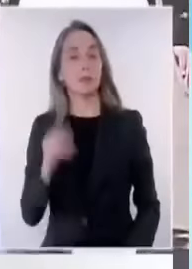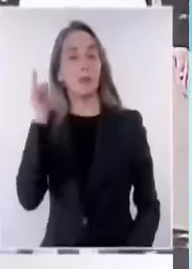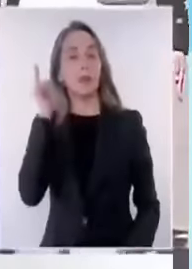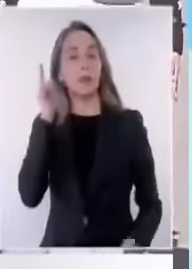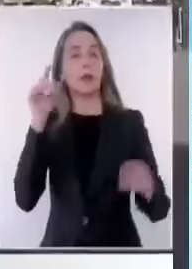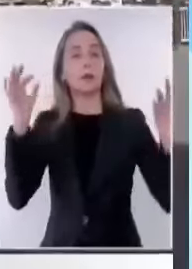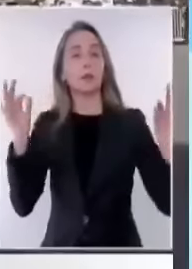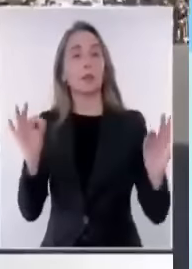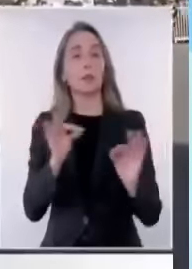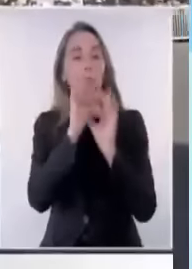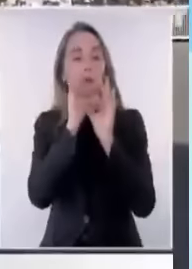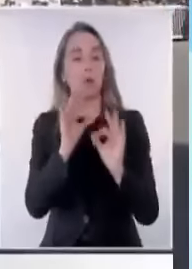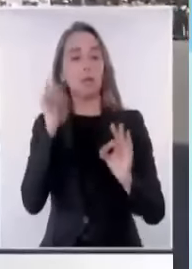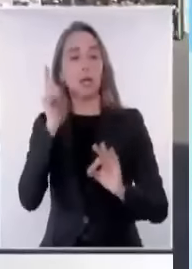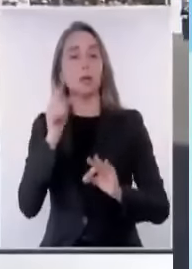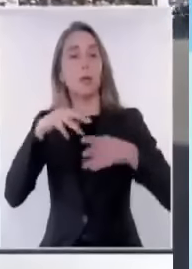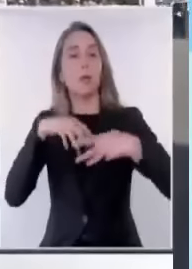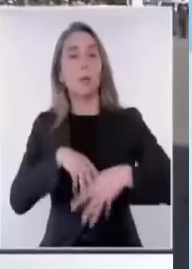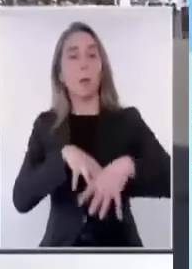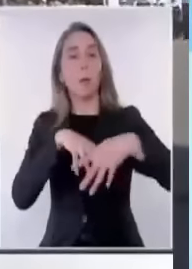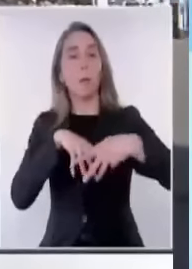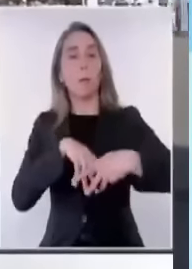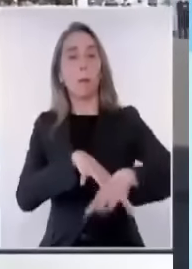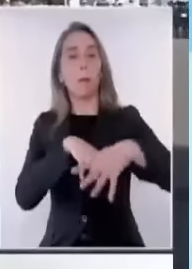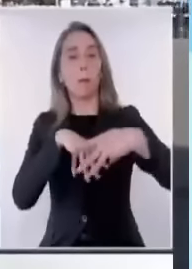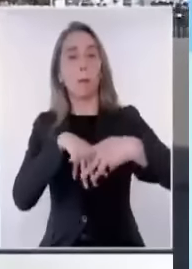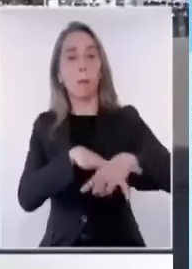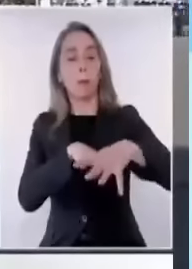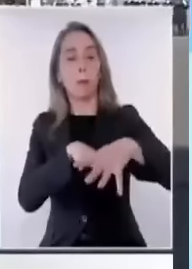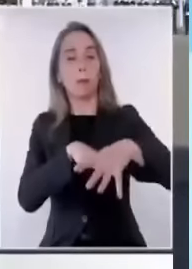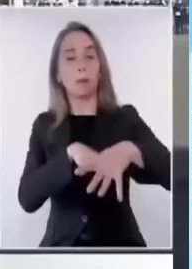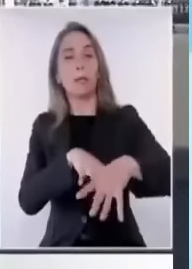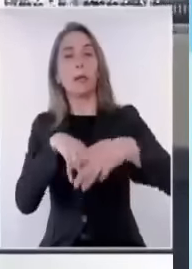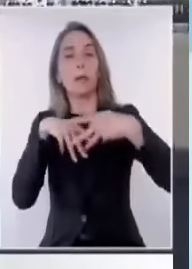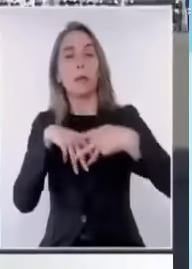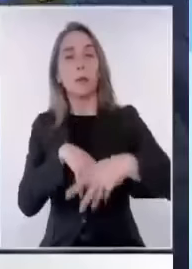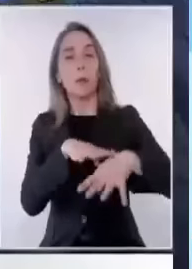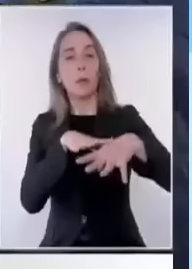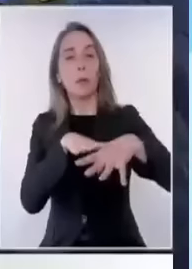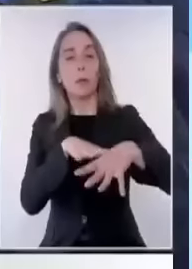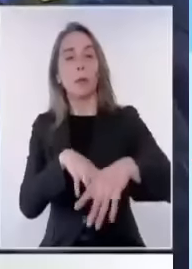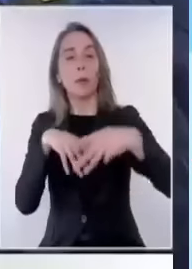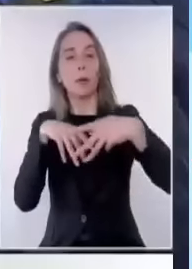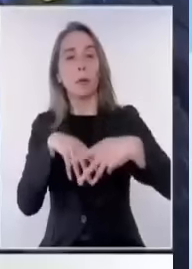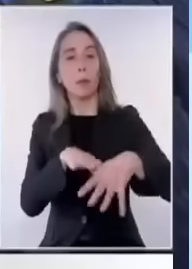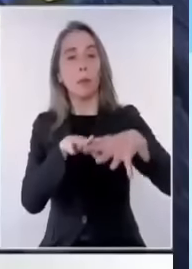Me encantó esa. La primera vez que lo veo, algo así. Sí. En todos los videos que he visto de desfile.